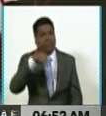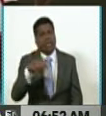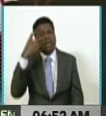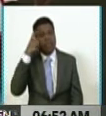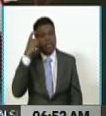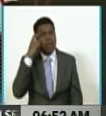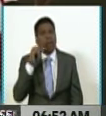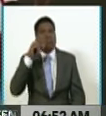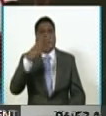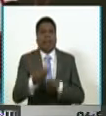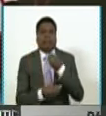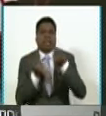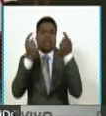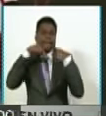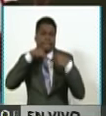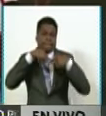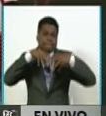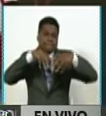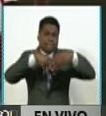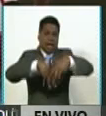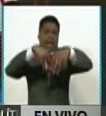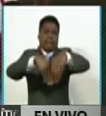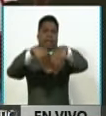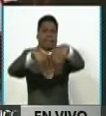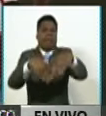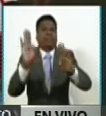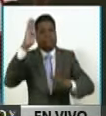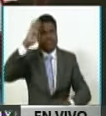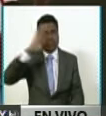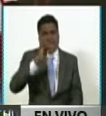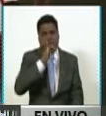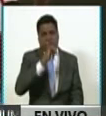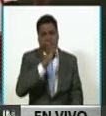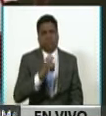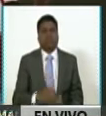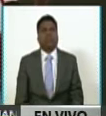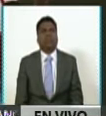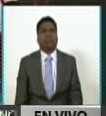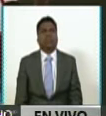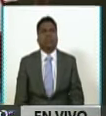un desfile cívico-militar y de esta forma despedimos este contacto informativo. Adelante, amigos.